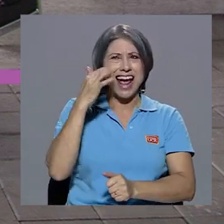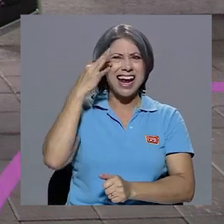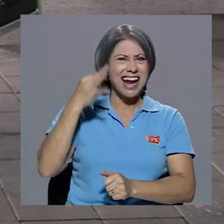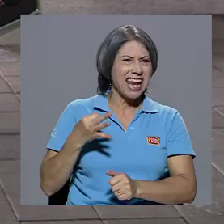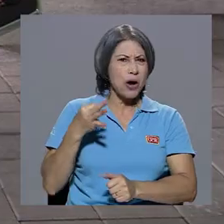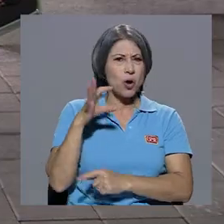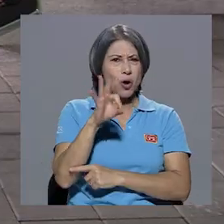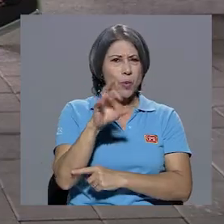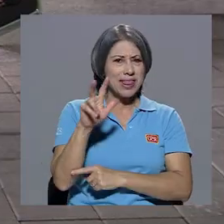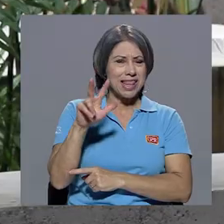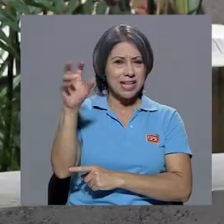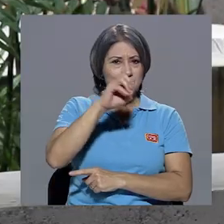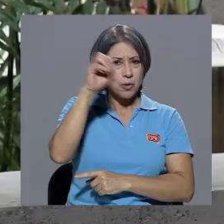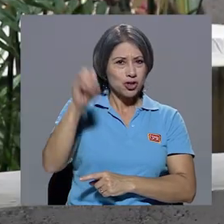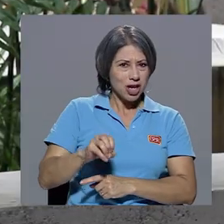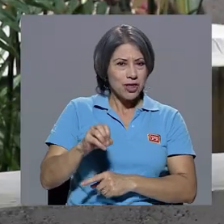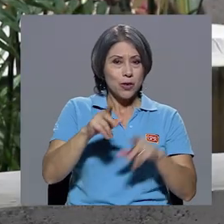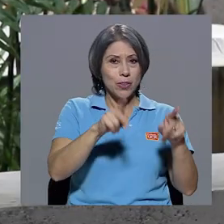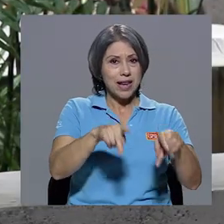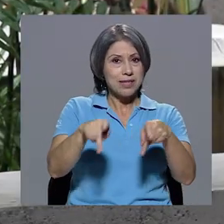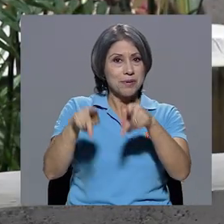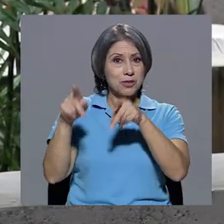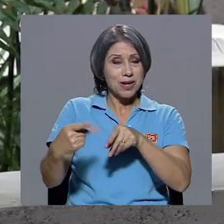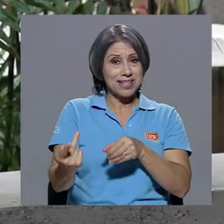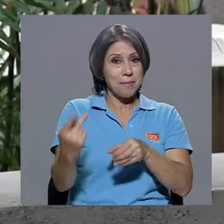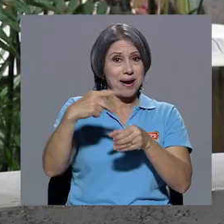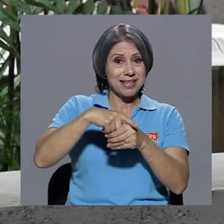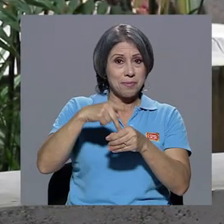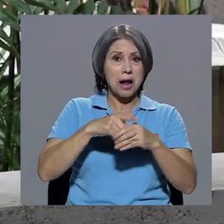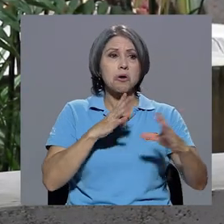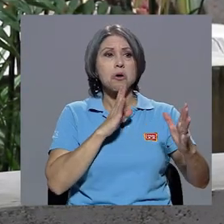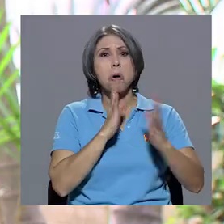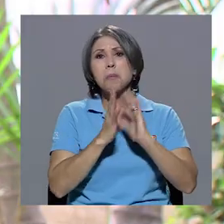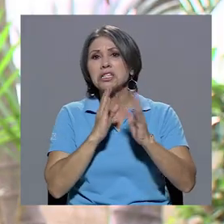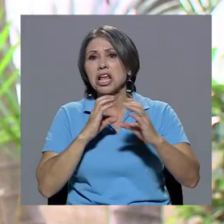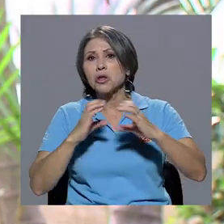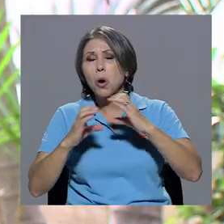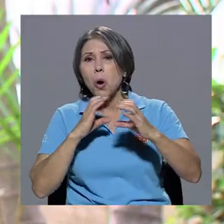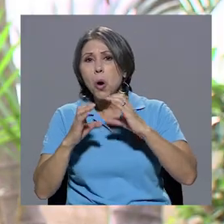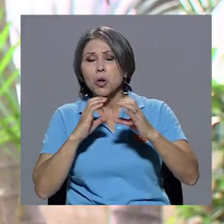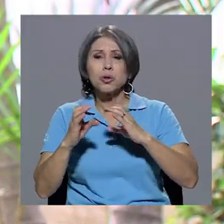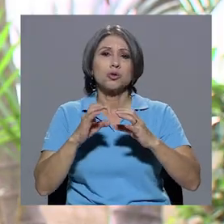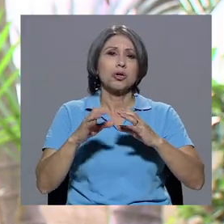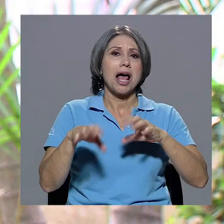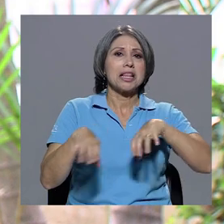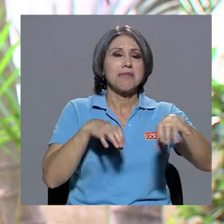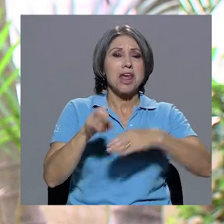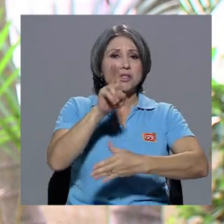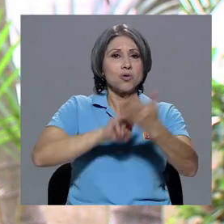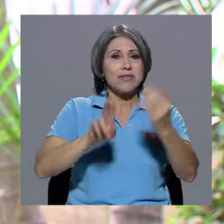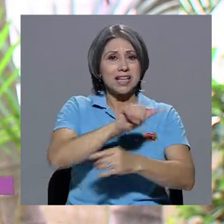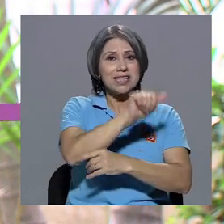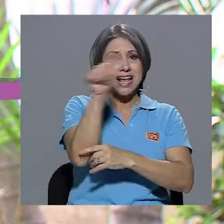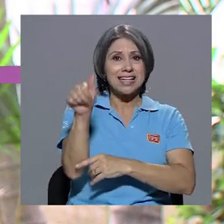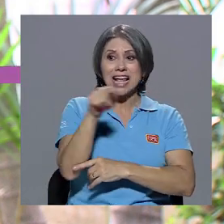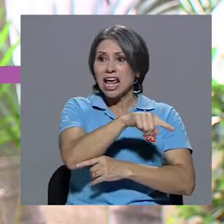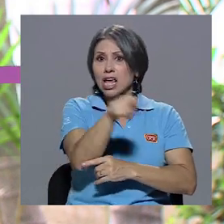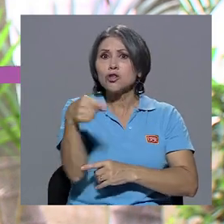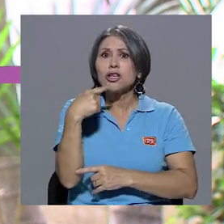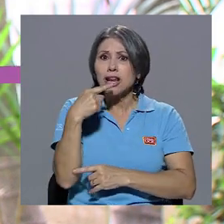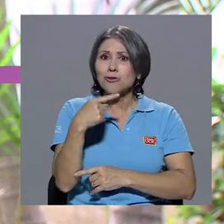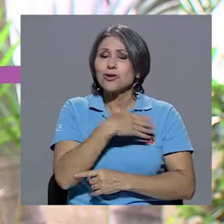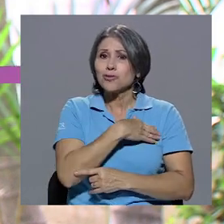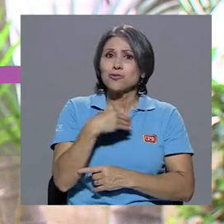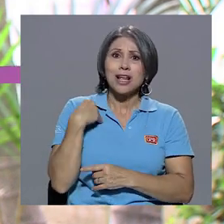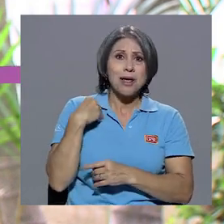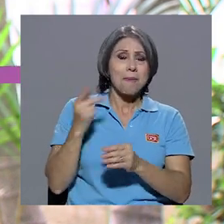creo que es el 93%, si no me equivoco, de las personas que participaron en los conversatorios, las actividades de Universidades Azules, dijo que les gustaría participar